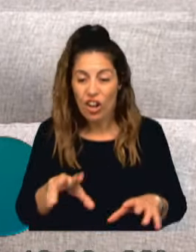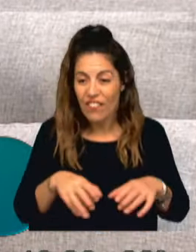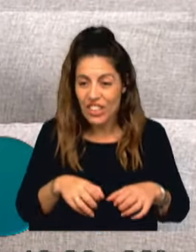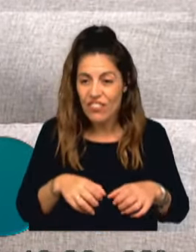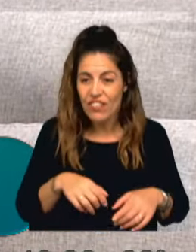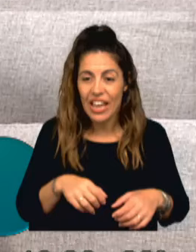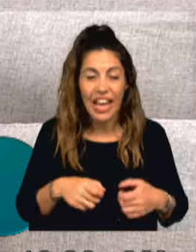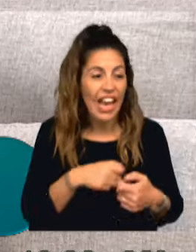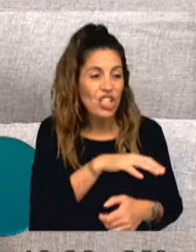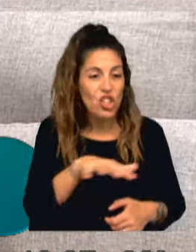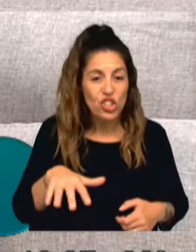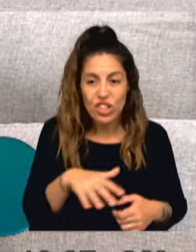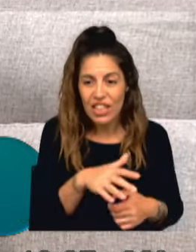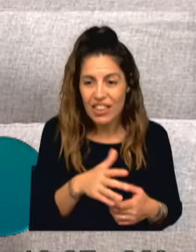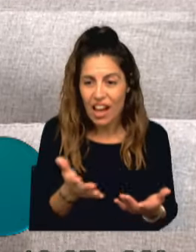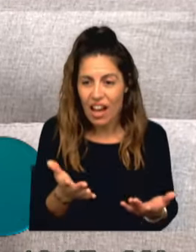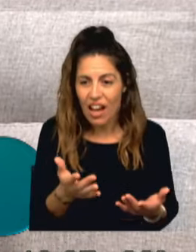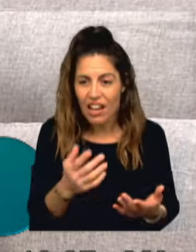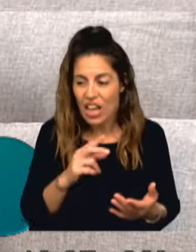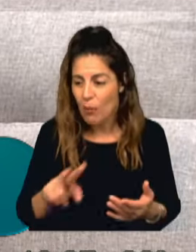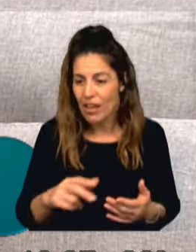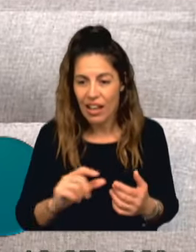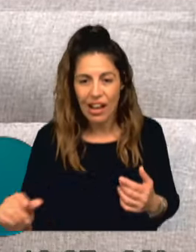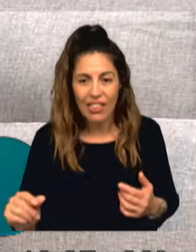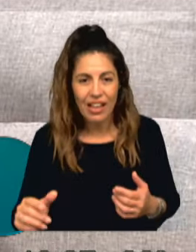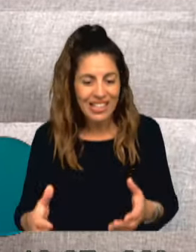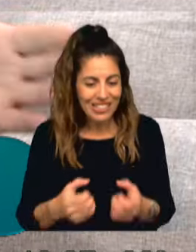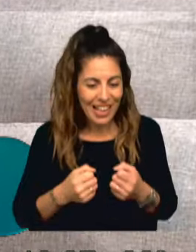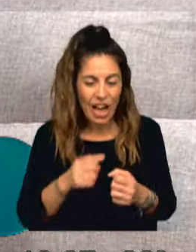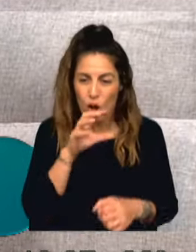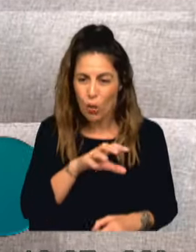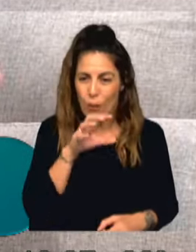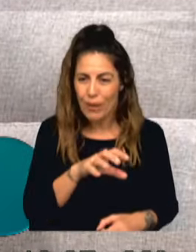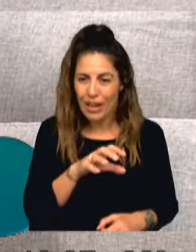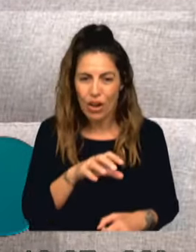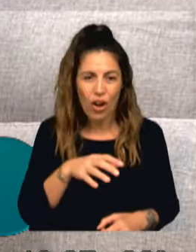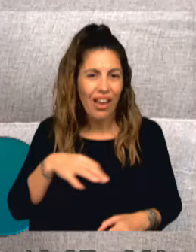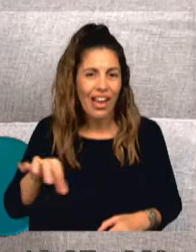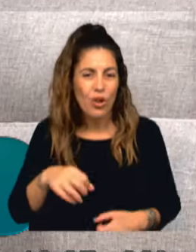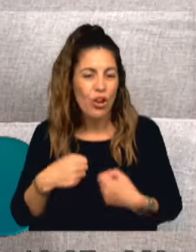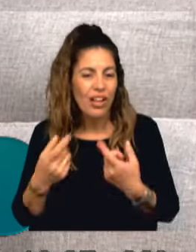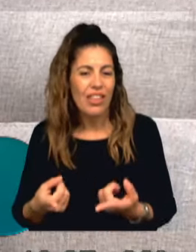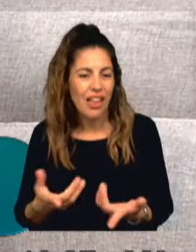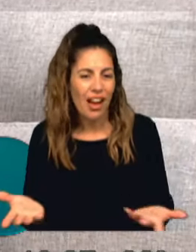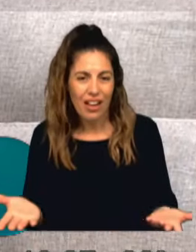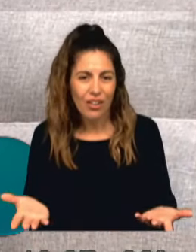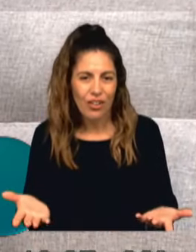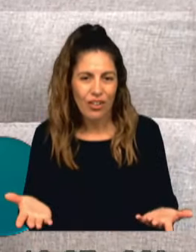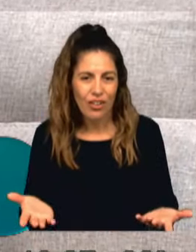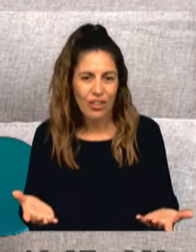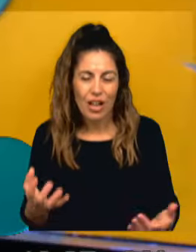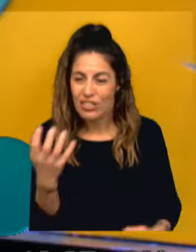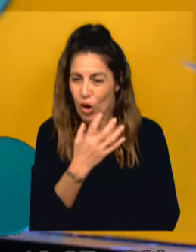la deja medio alejada que ni siquiera la mira a los ojos y sacarle un perro que por lo menos el único que le devuelve una pared me parece